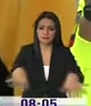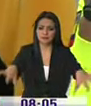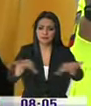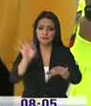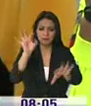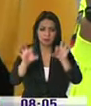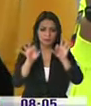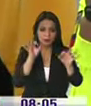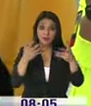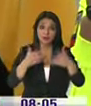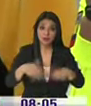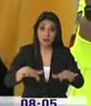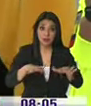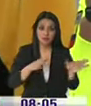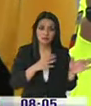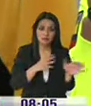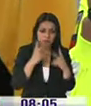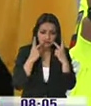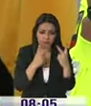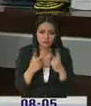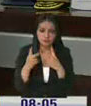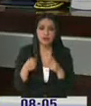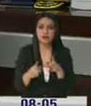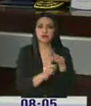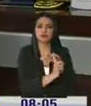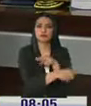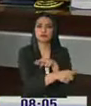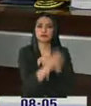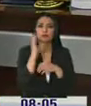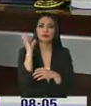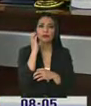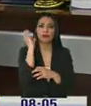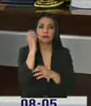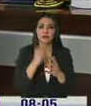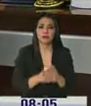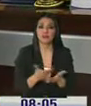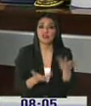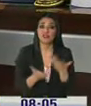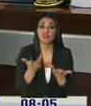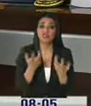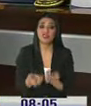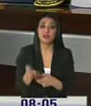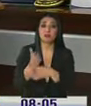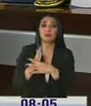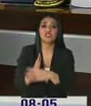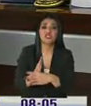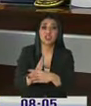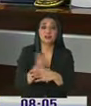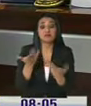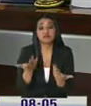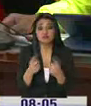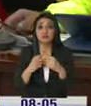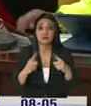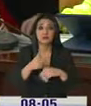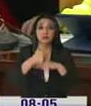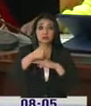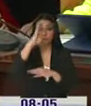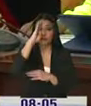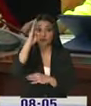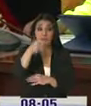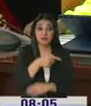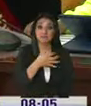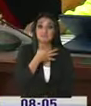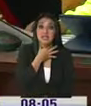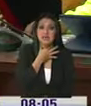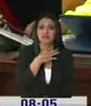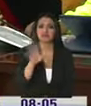realizar este acto, huyeron posiblemente al lado colombiano. Como que buscaron marcar territorio, pero las autoridades policiales señalaron que no se